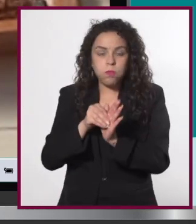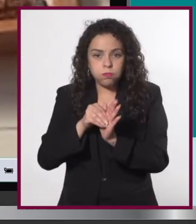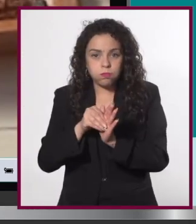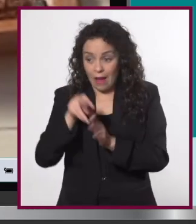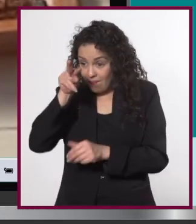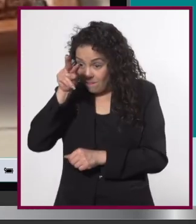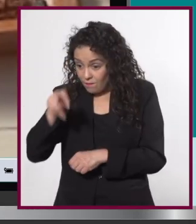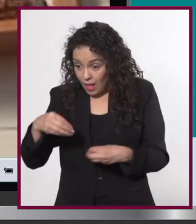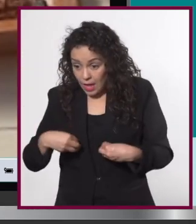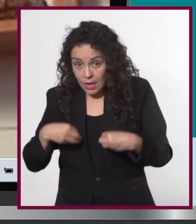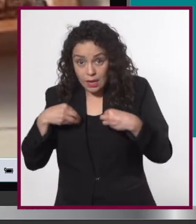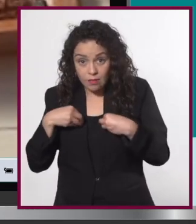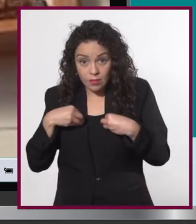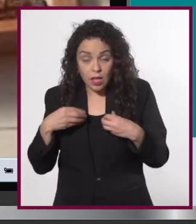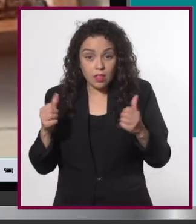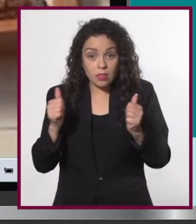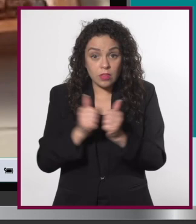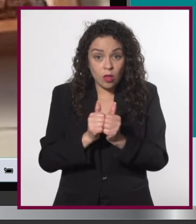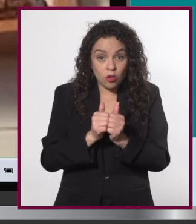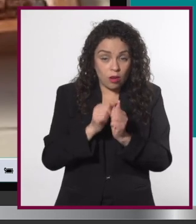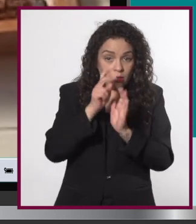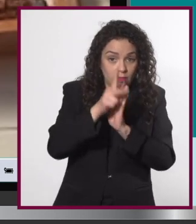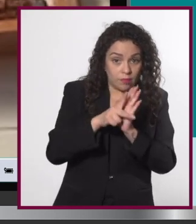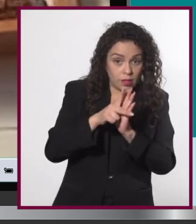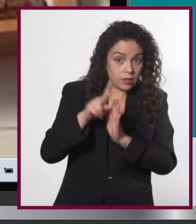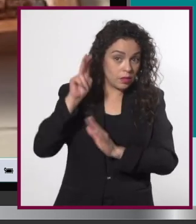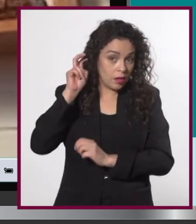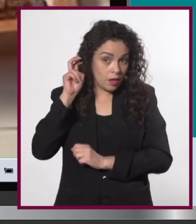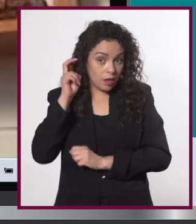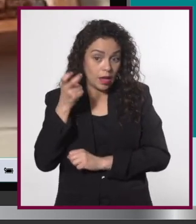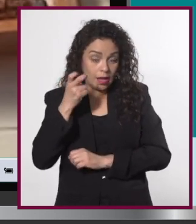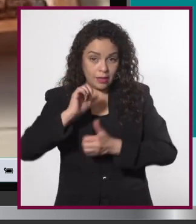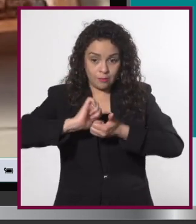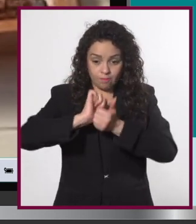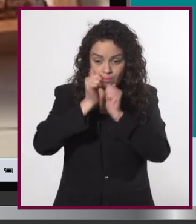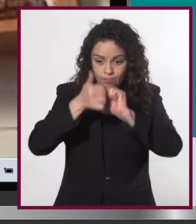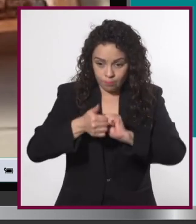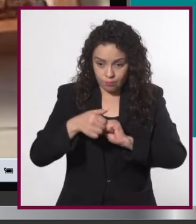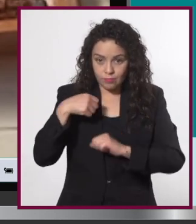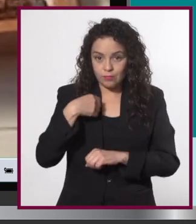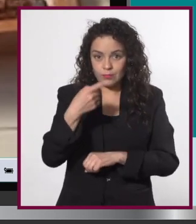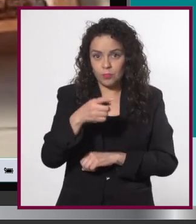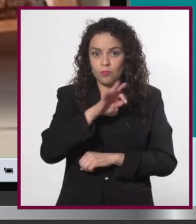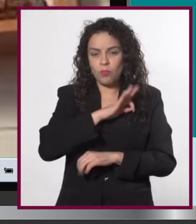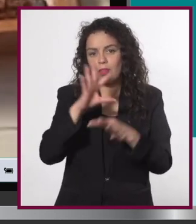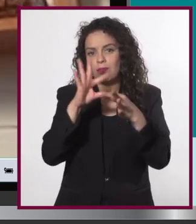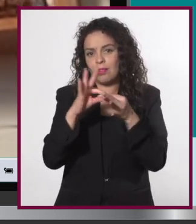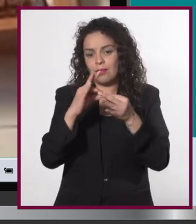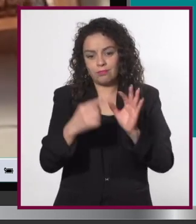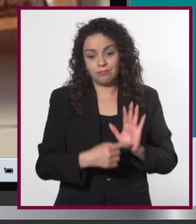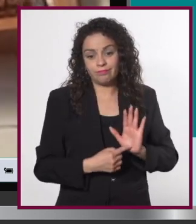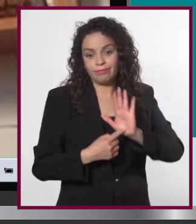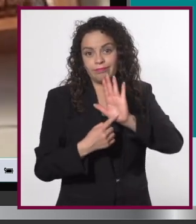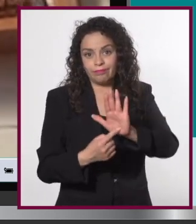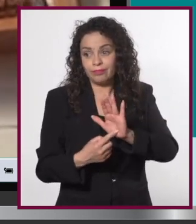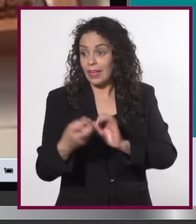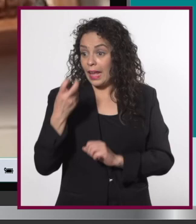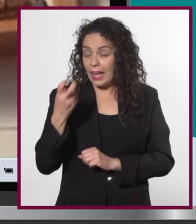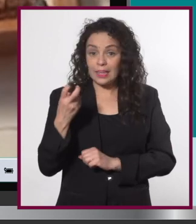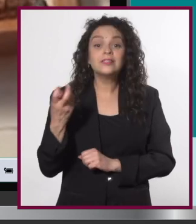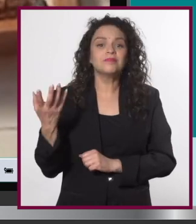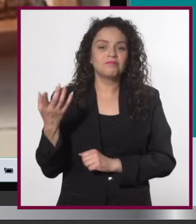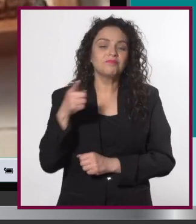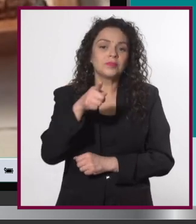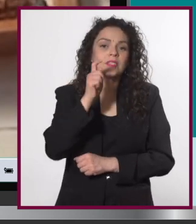realidad que a través del lenguaje audiovisual. De esa manera yo lo puedo describir. Esta realidad pues tú la vas a